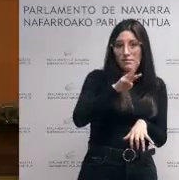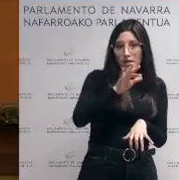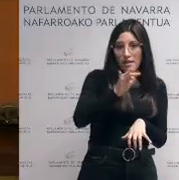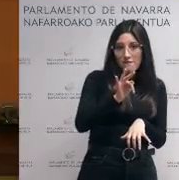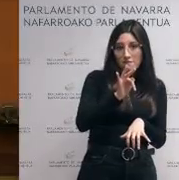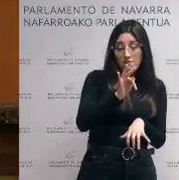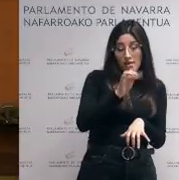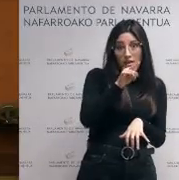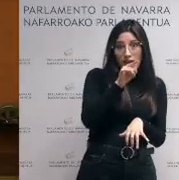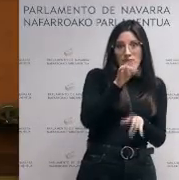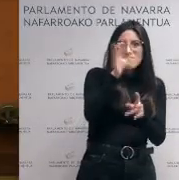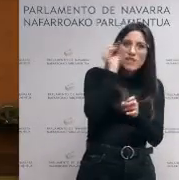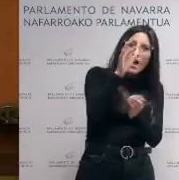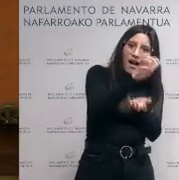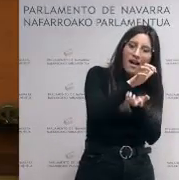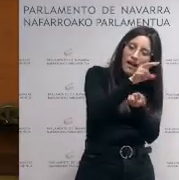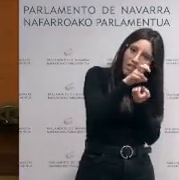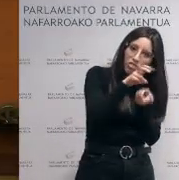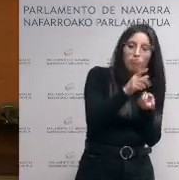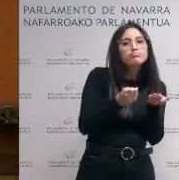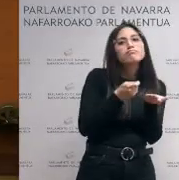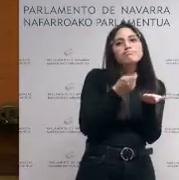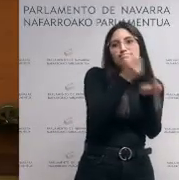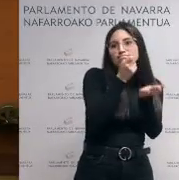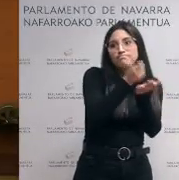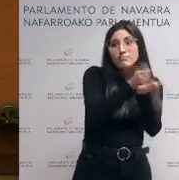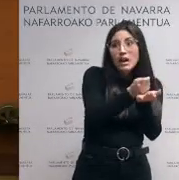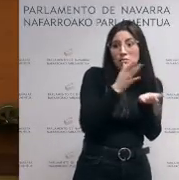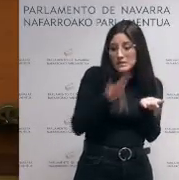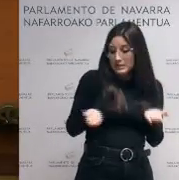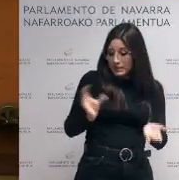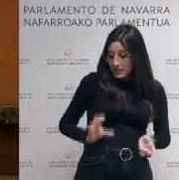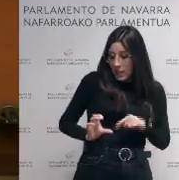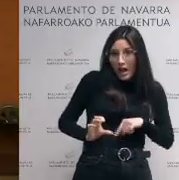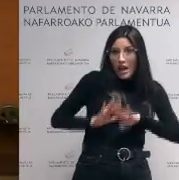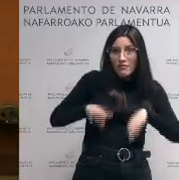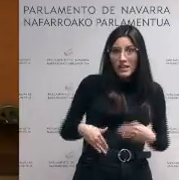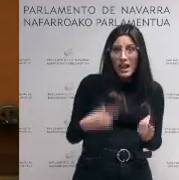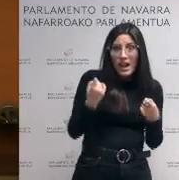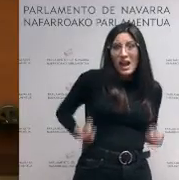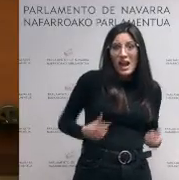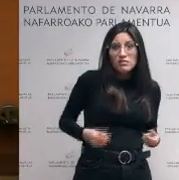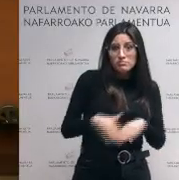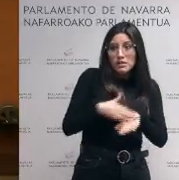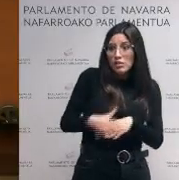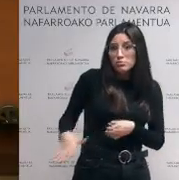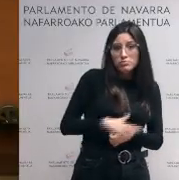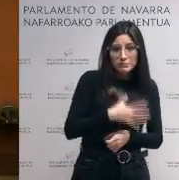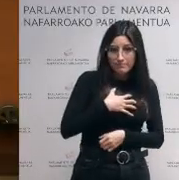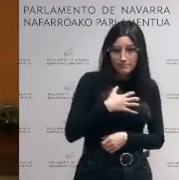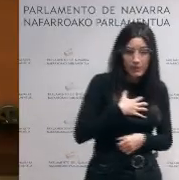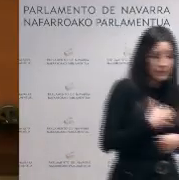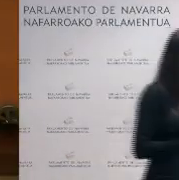impuestos, a pesar de que con su renta, con lo que ingresan, apenas les permite cubrir los gastos esenciales. La